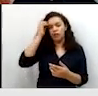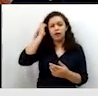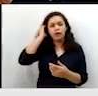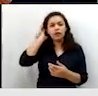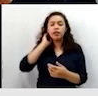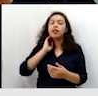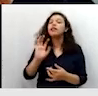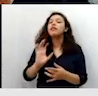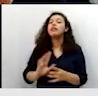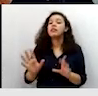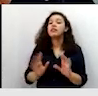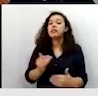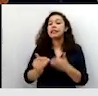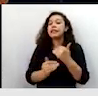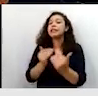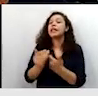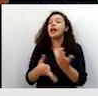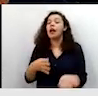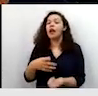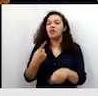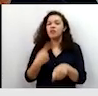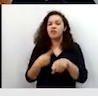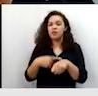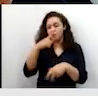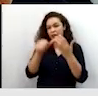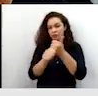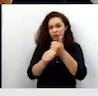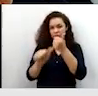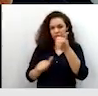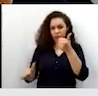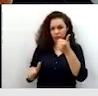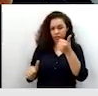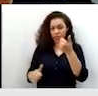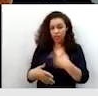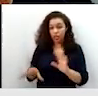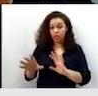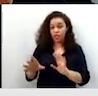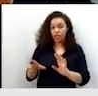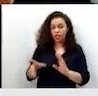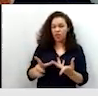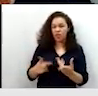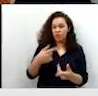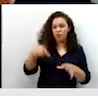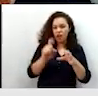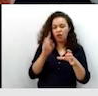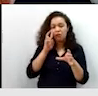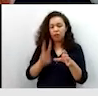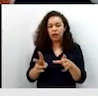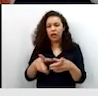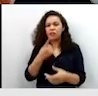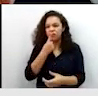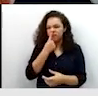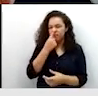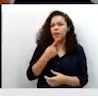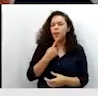pueda producir una enfermedad diarreica. Física, pues que no tenga un olor, un sabor ni una turbiedad.